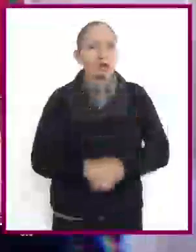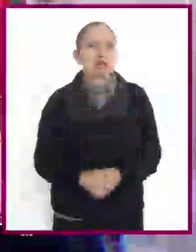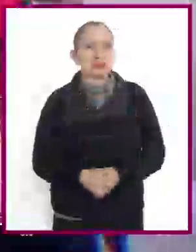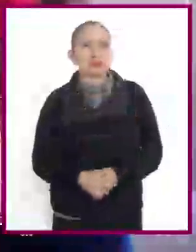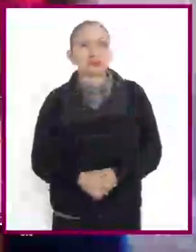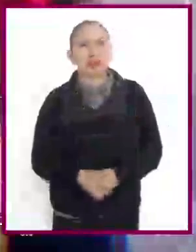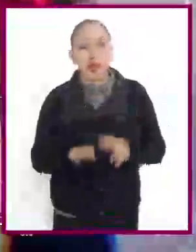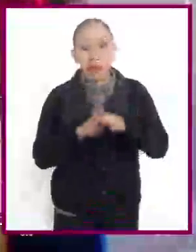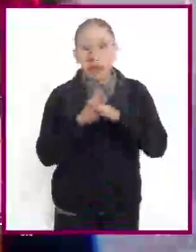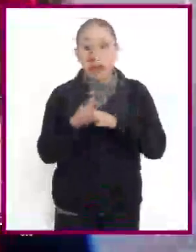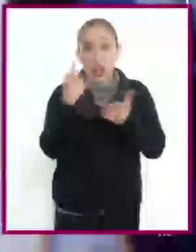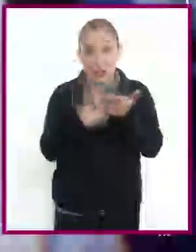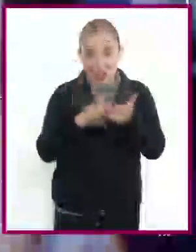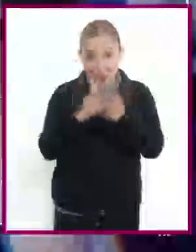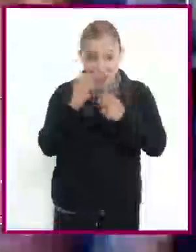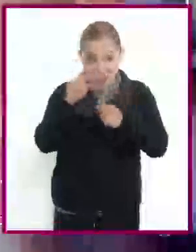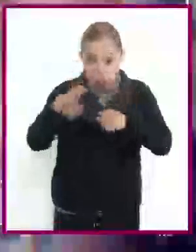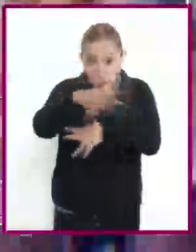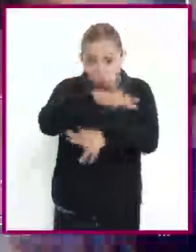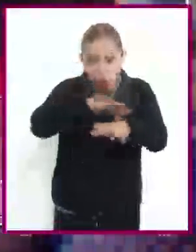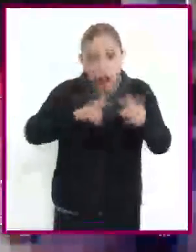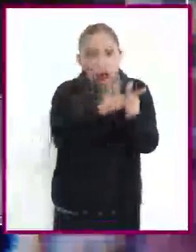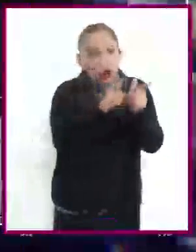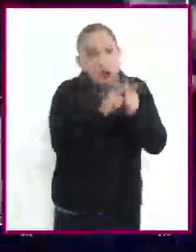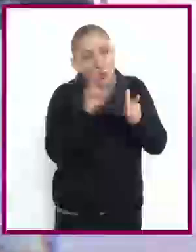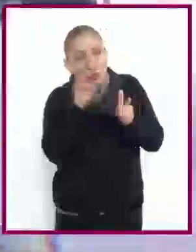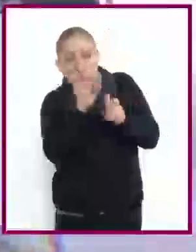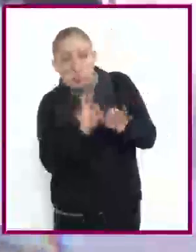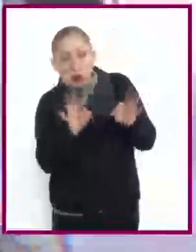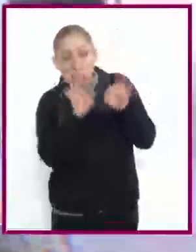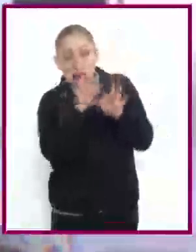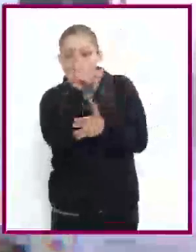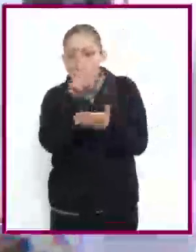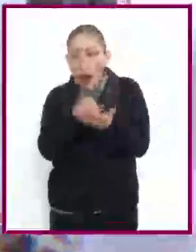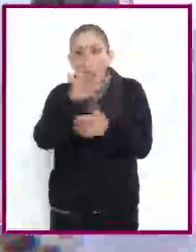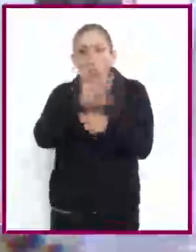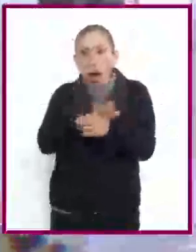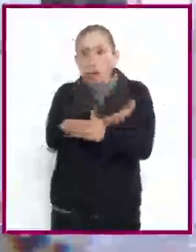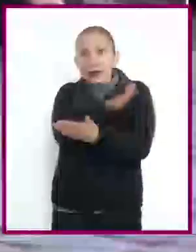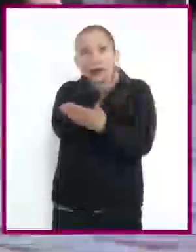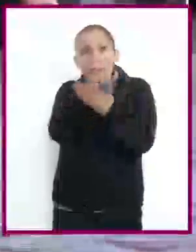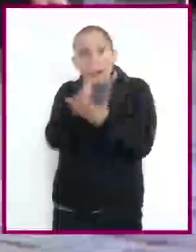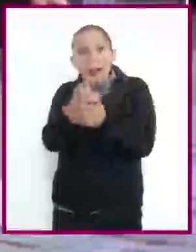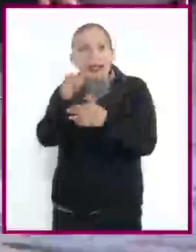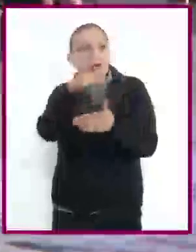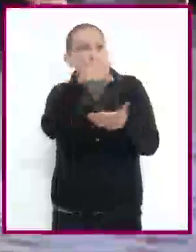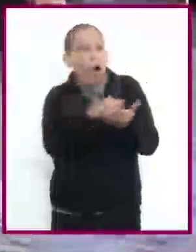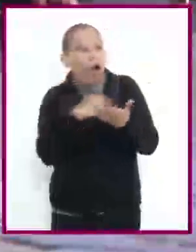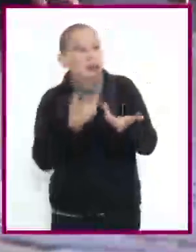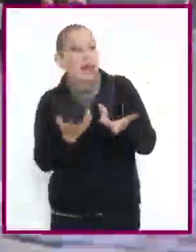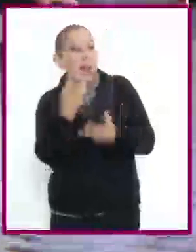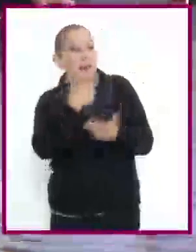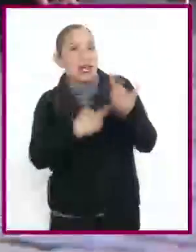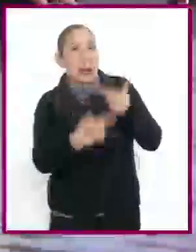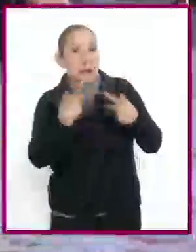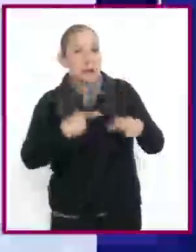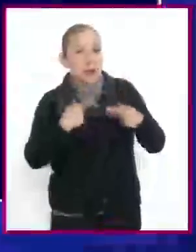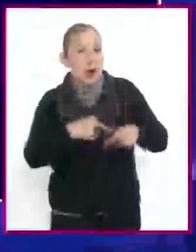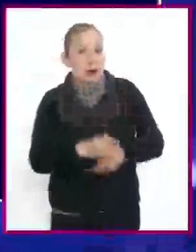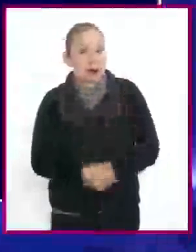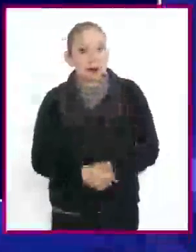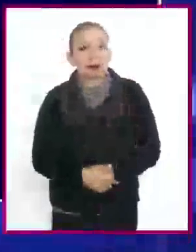de la migración interna son similares a las de la emigración hacia el extranjero. Las personas buscan mejorar su calidad de vida y